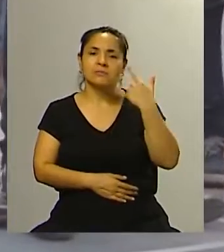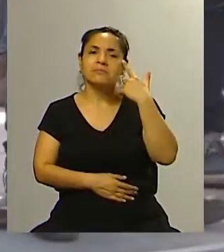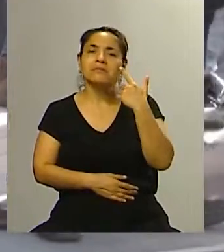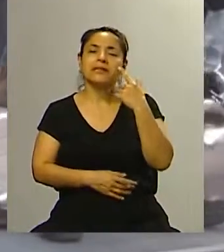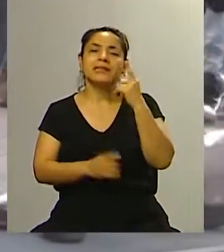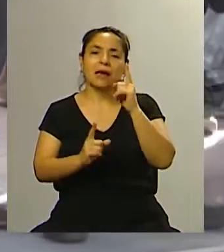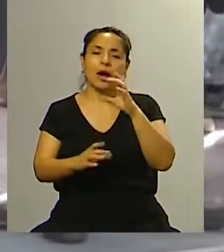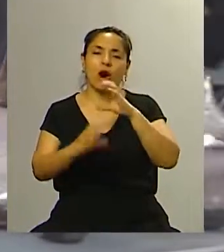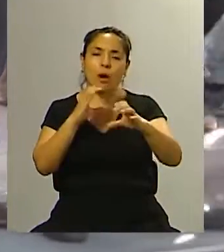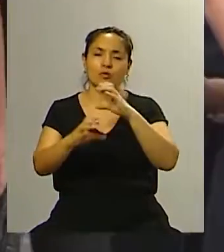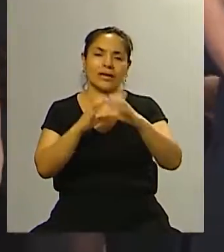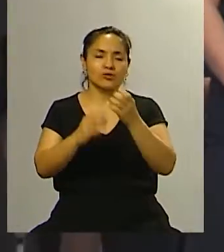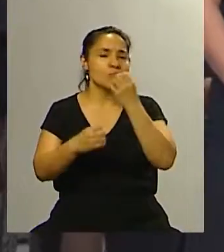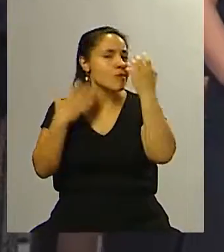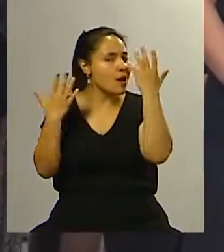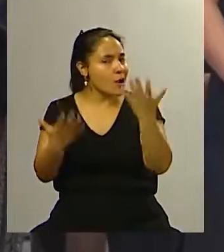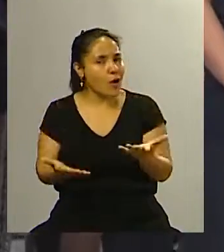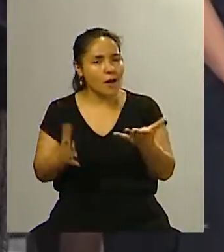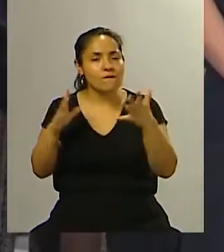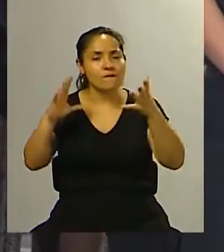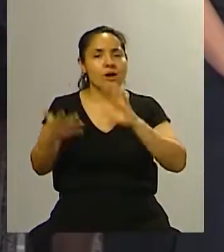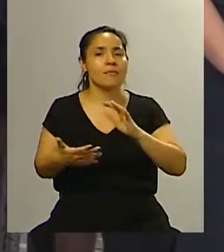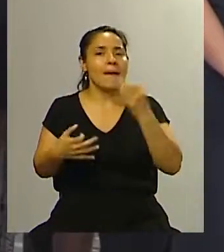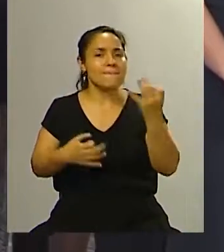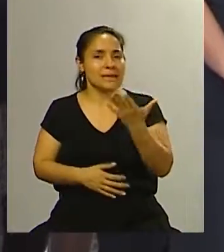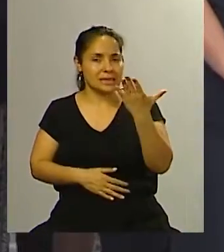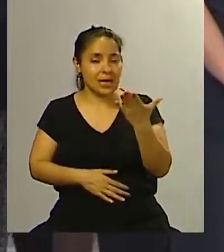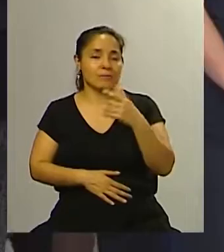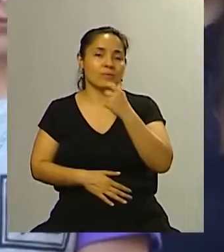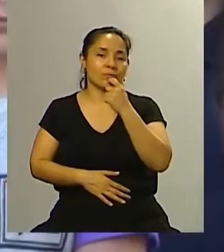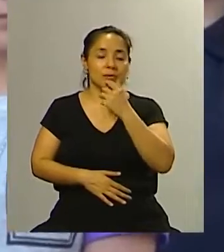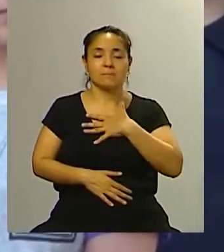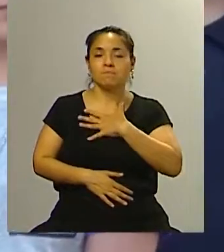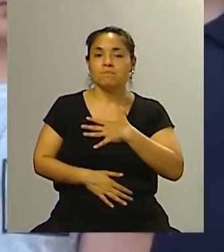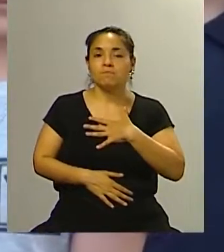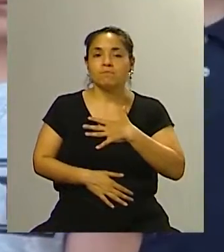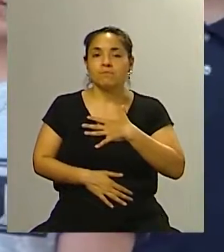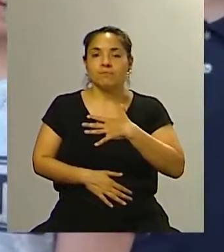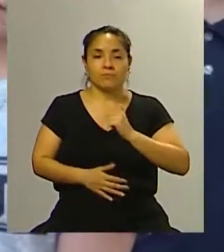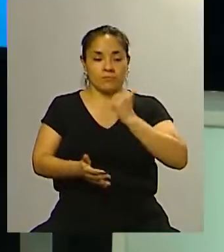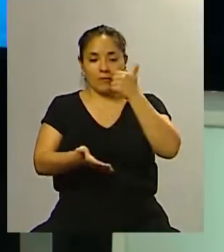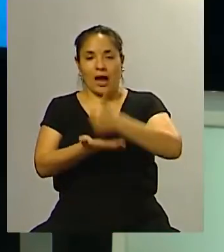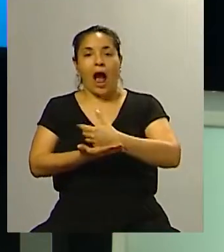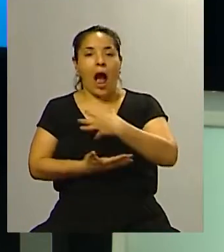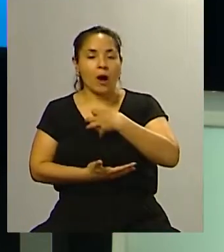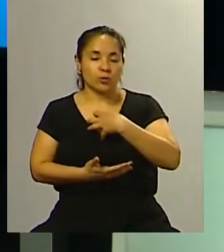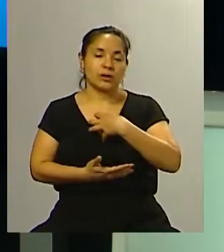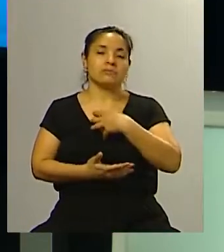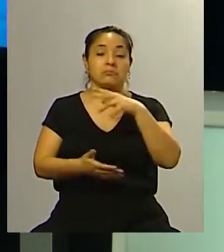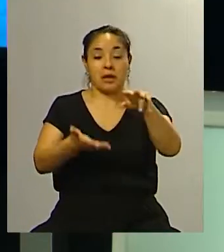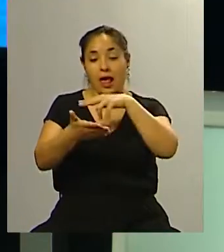comunicación de una manera muy, muy particular, porque también sentir esa seguridad de que me voy a plantar enfrente del aula y voy a leer